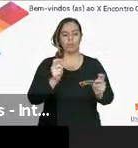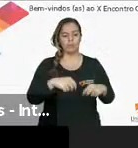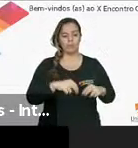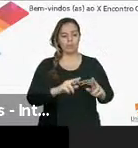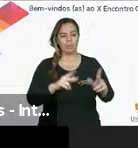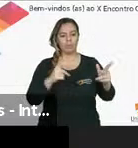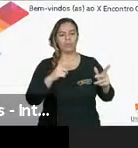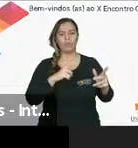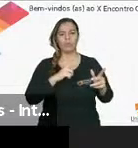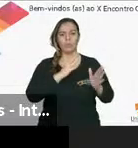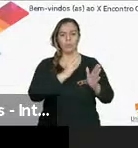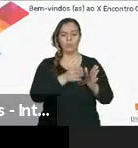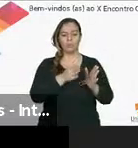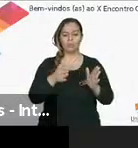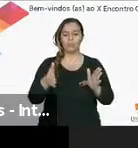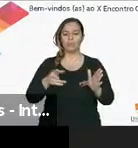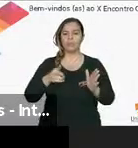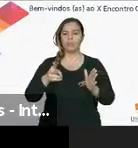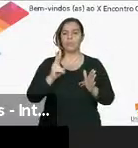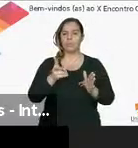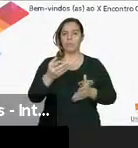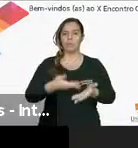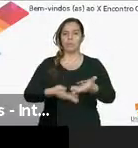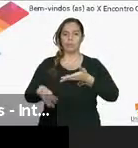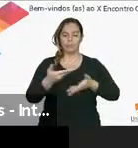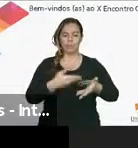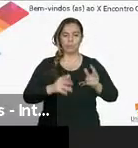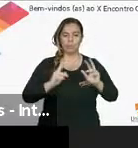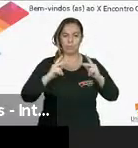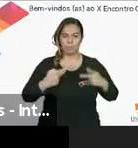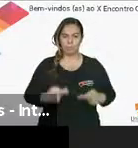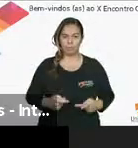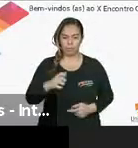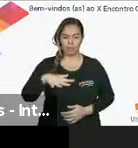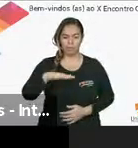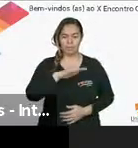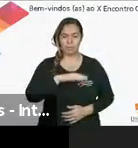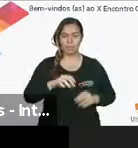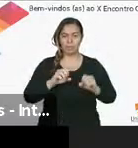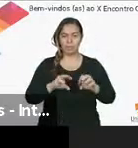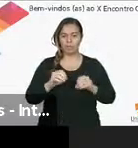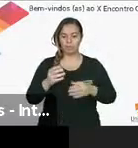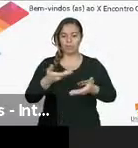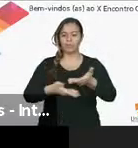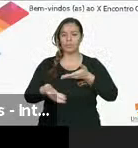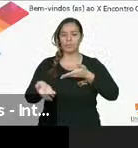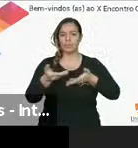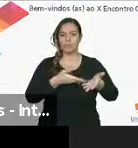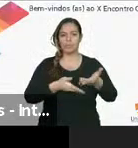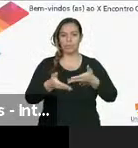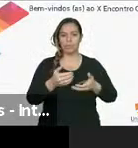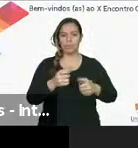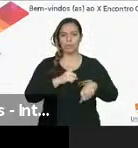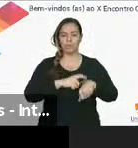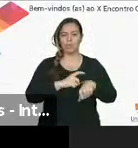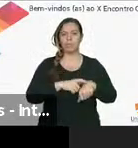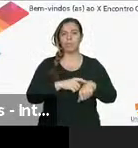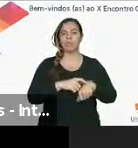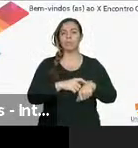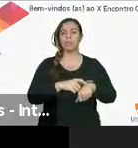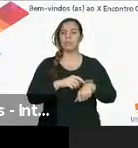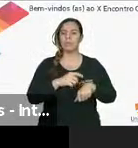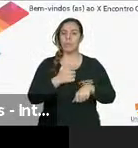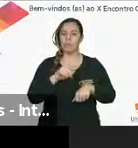proceso contingente de interacciones de este organismo tal que ese ámbito de acciones cambia y se convierte en otro, llega a ser